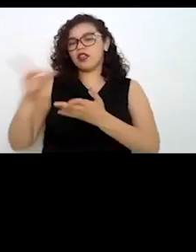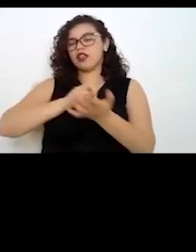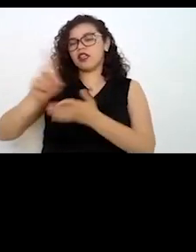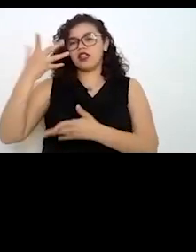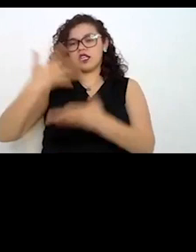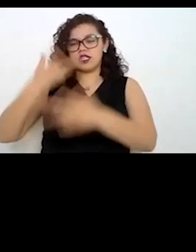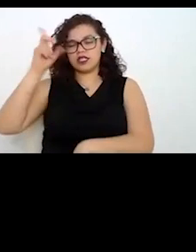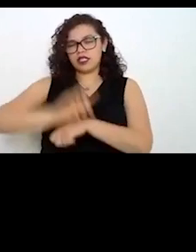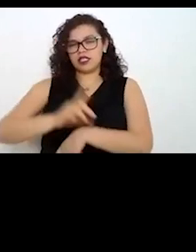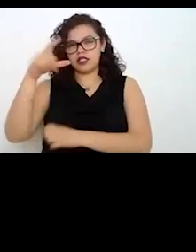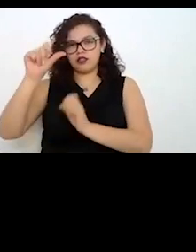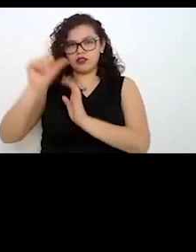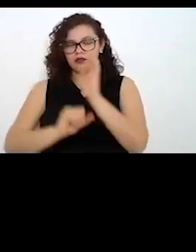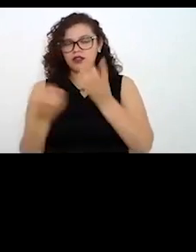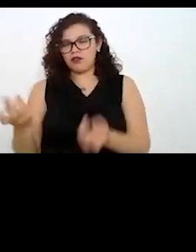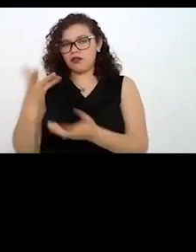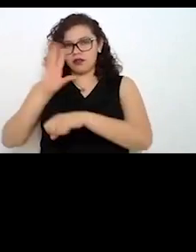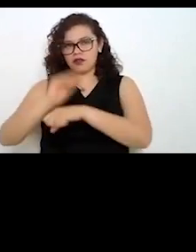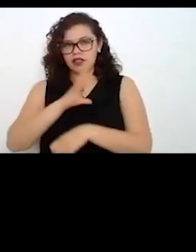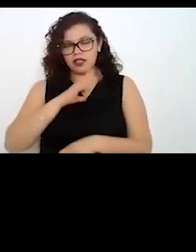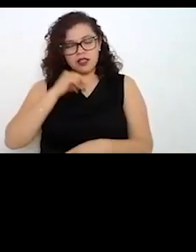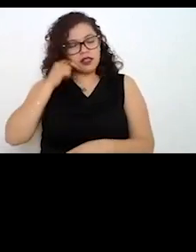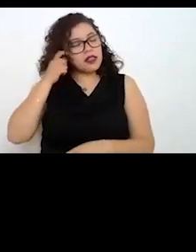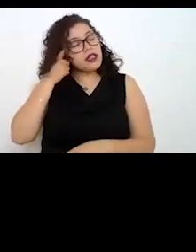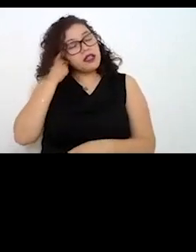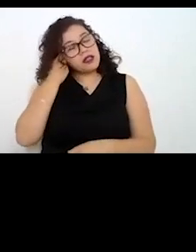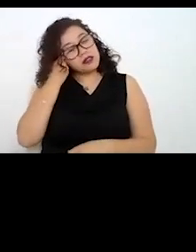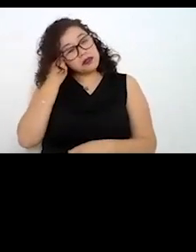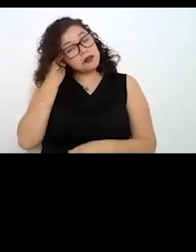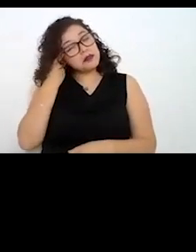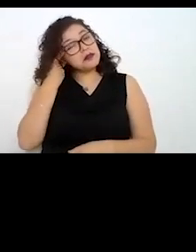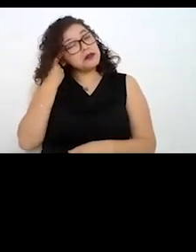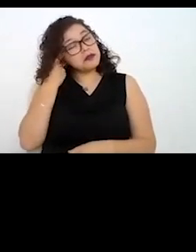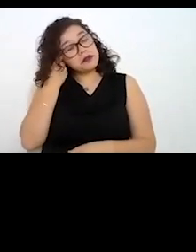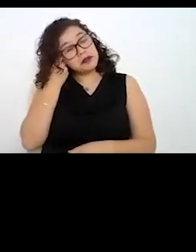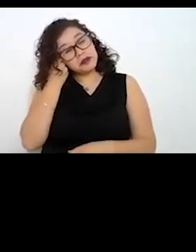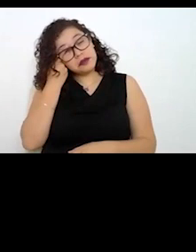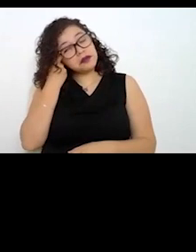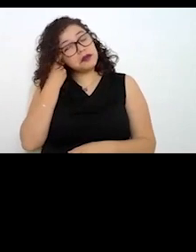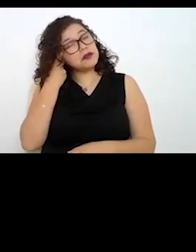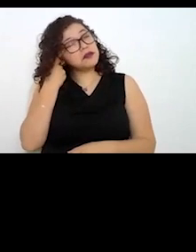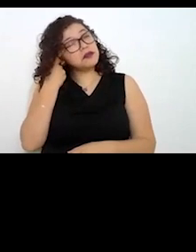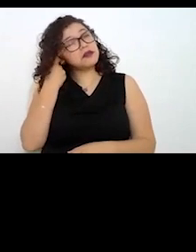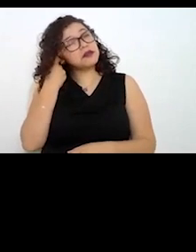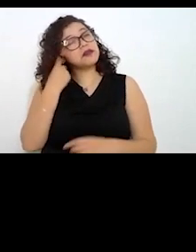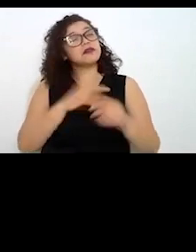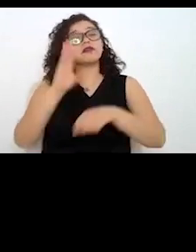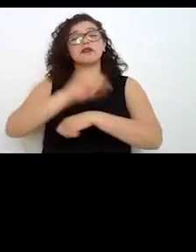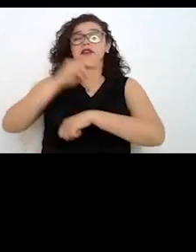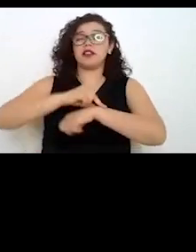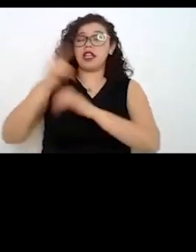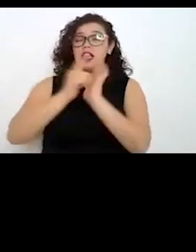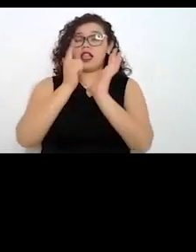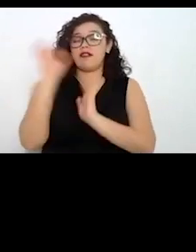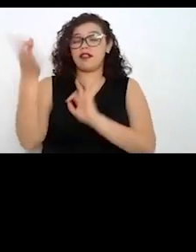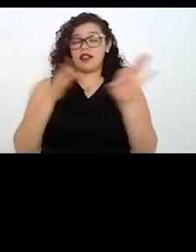la quincena o al mes? Ok, permisos médicos. No establece la ley federal del trabajo un número de